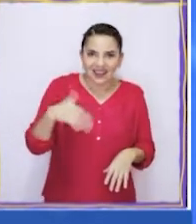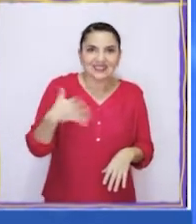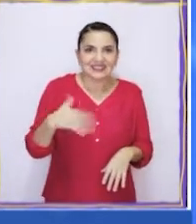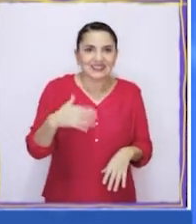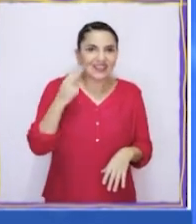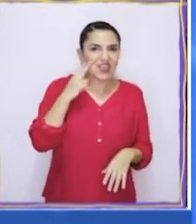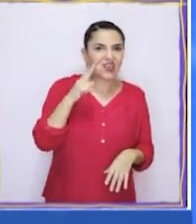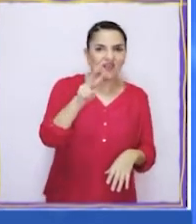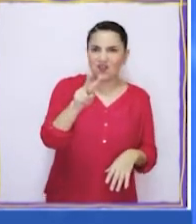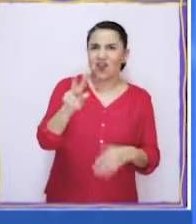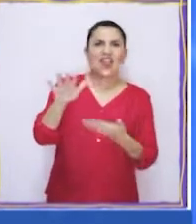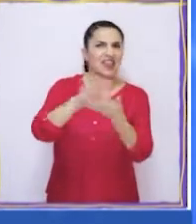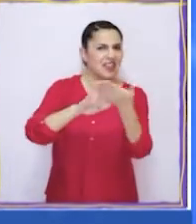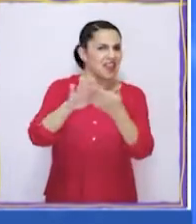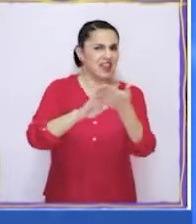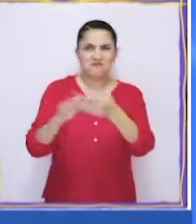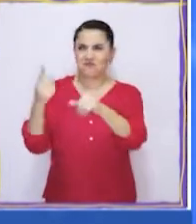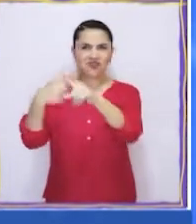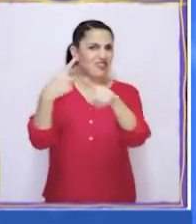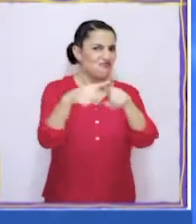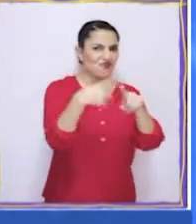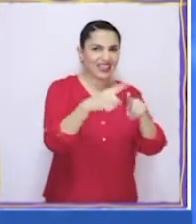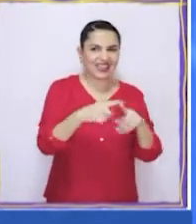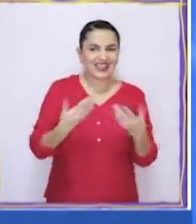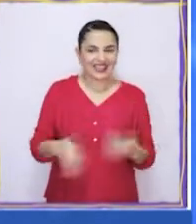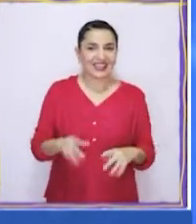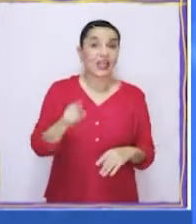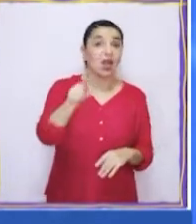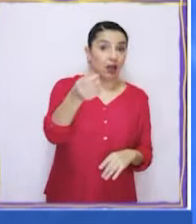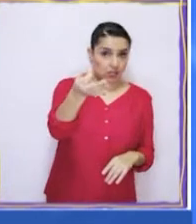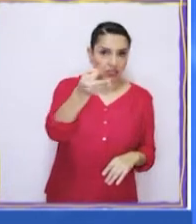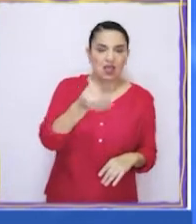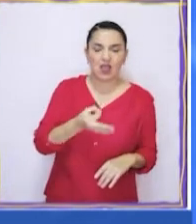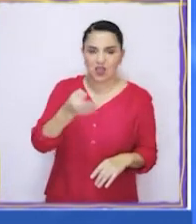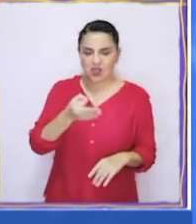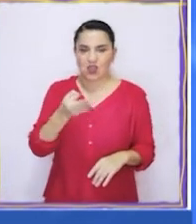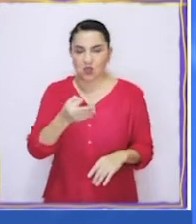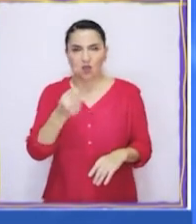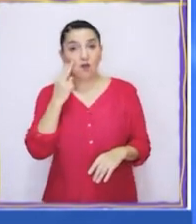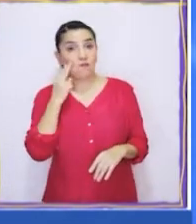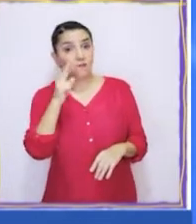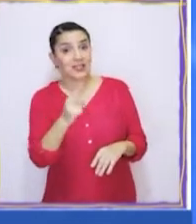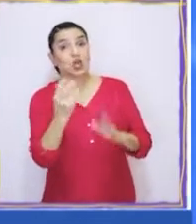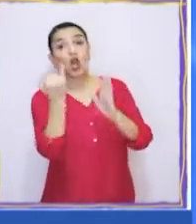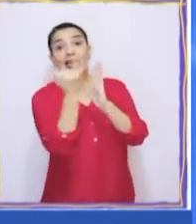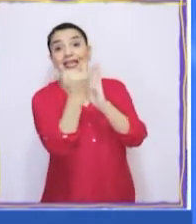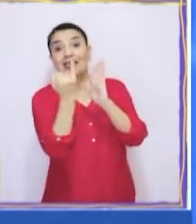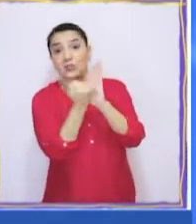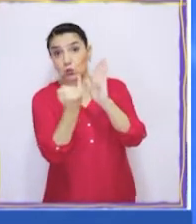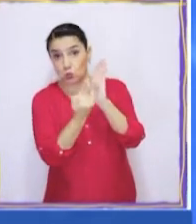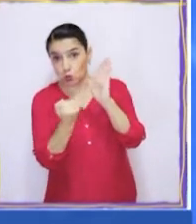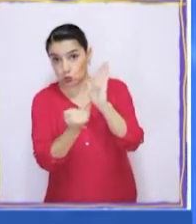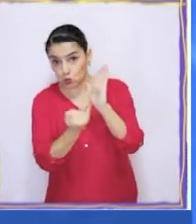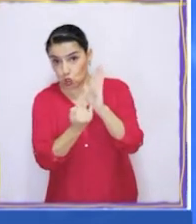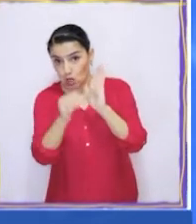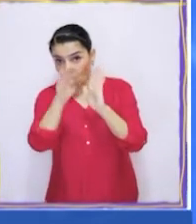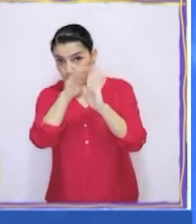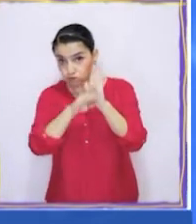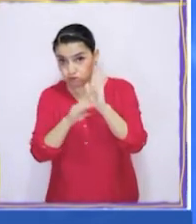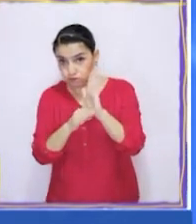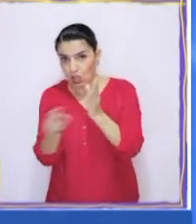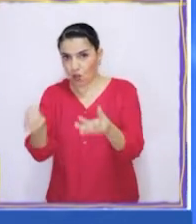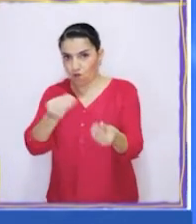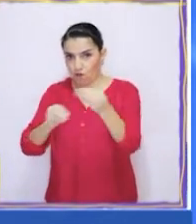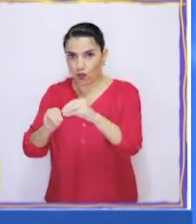pude escuchar muchos ejemplos diferentes por ahí dijeron que han visto introducciones para